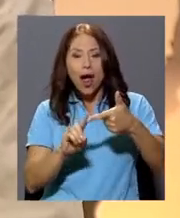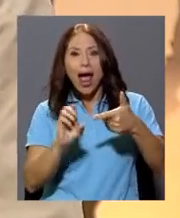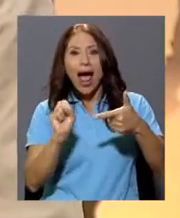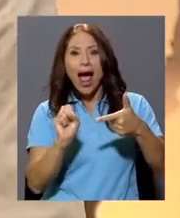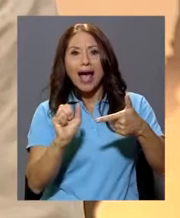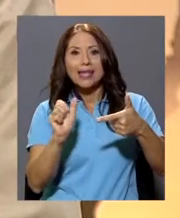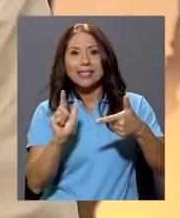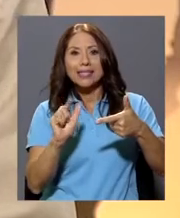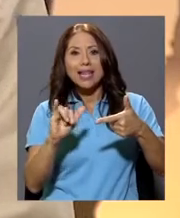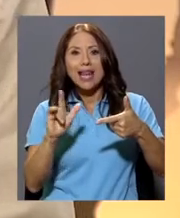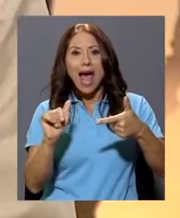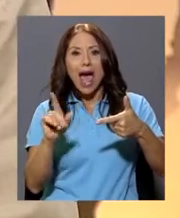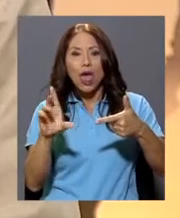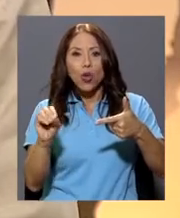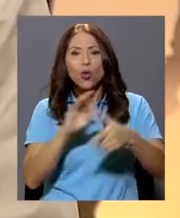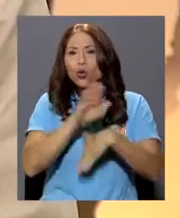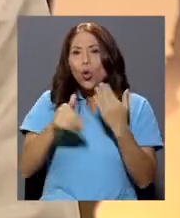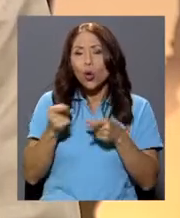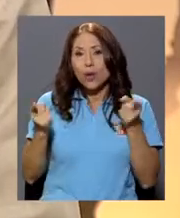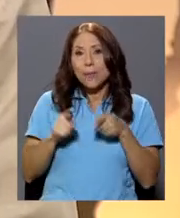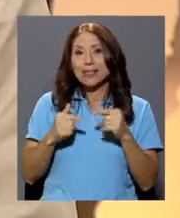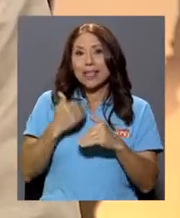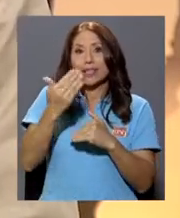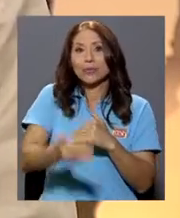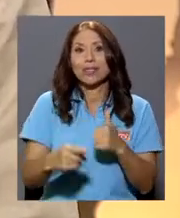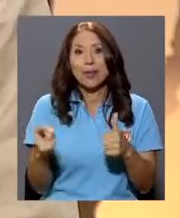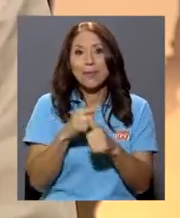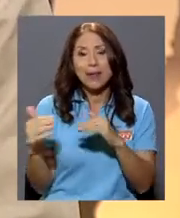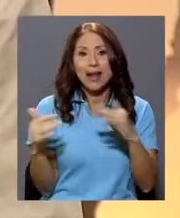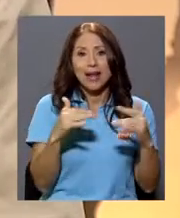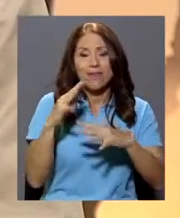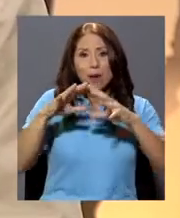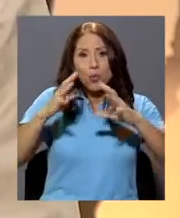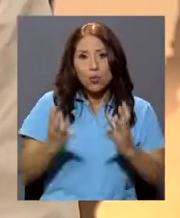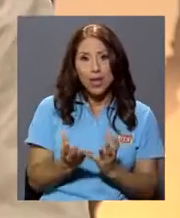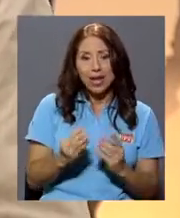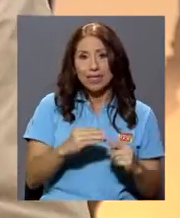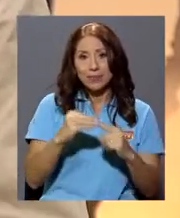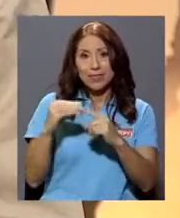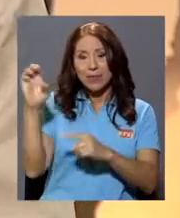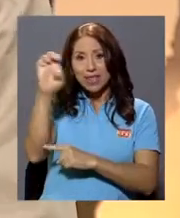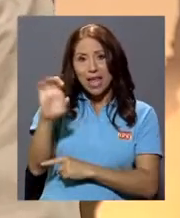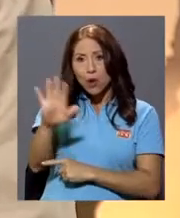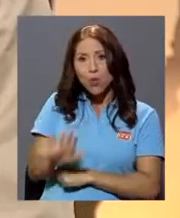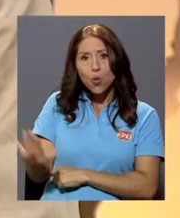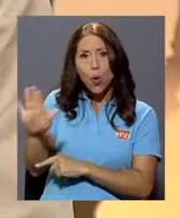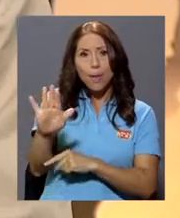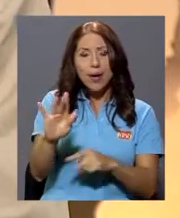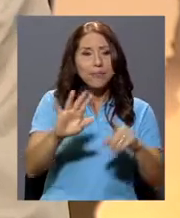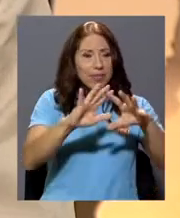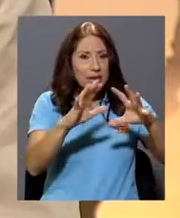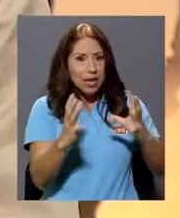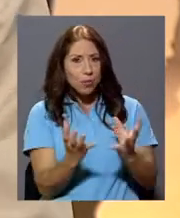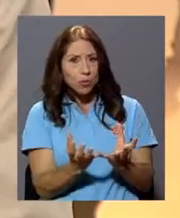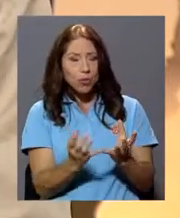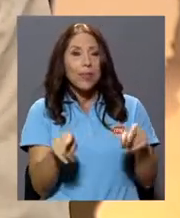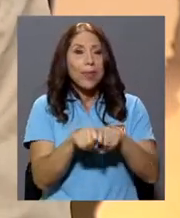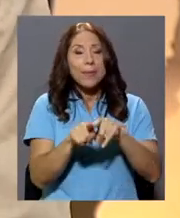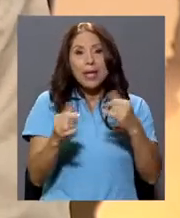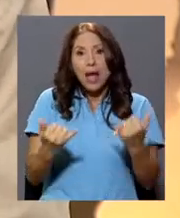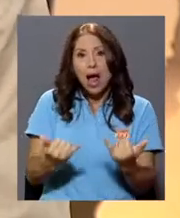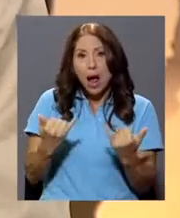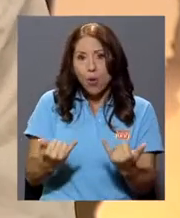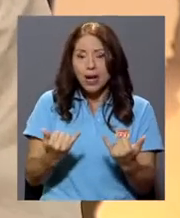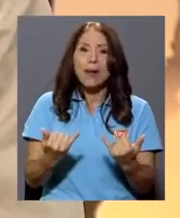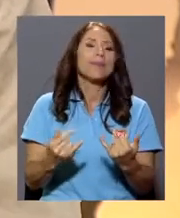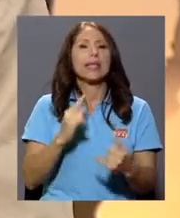que nace después de la Primera Guerra Mundial, especialmente en Europa y en el resto del mundo, también ahora se está viendo